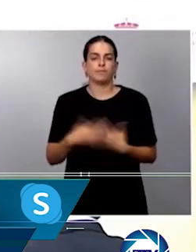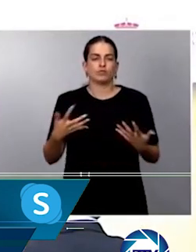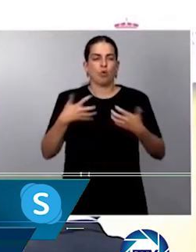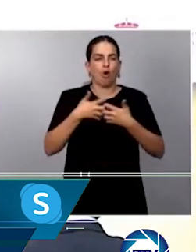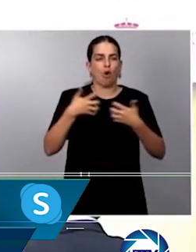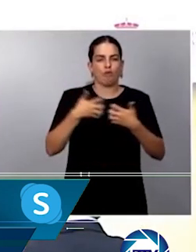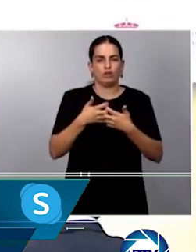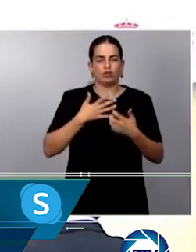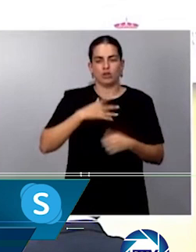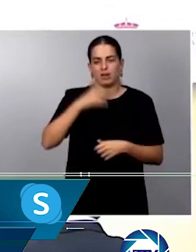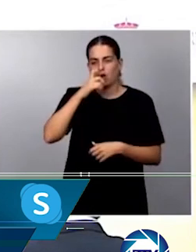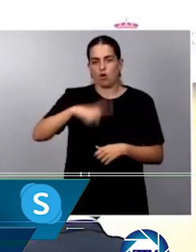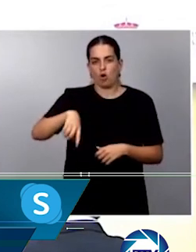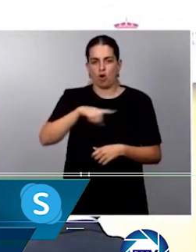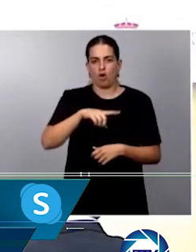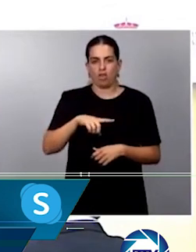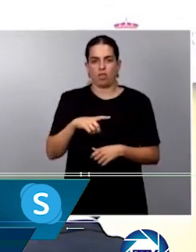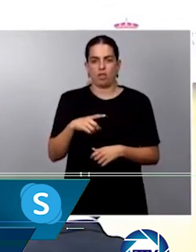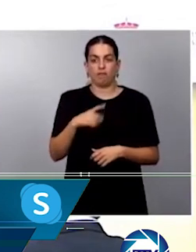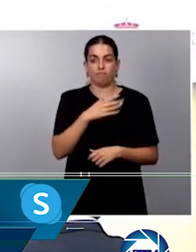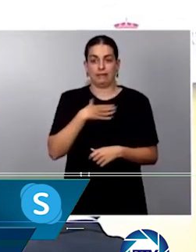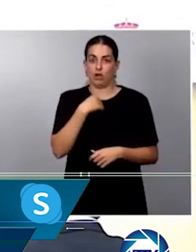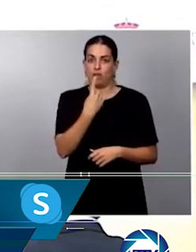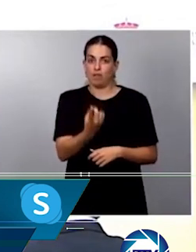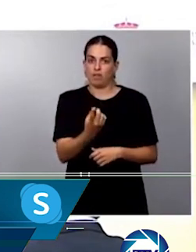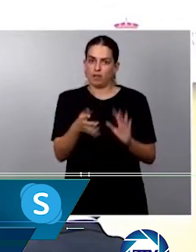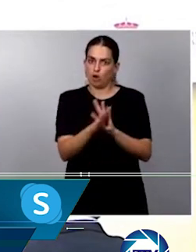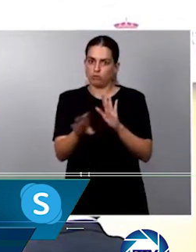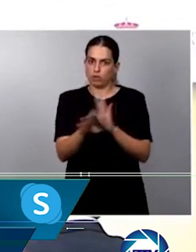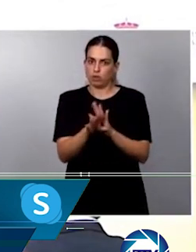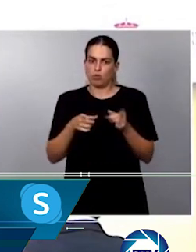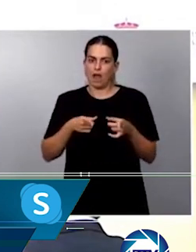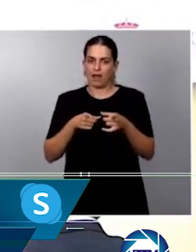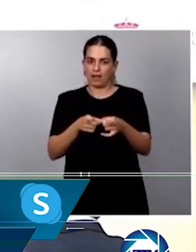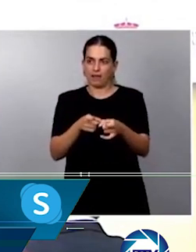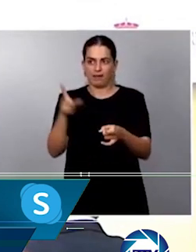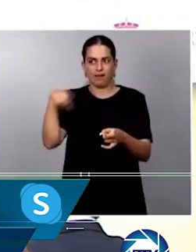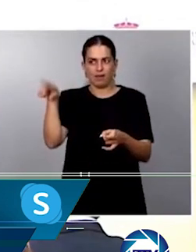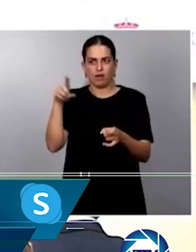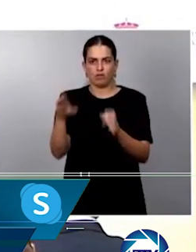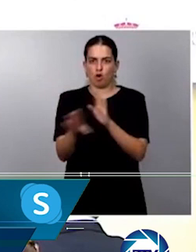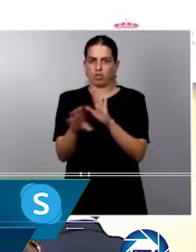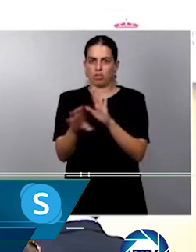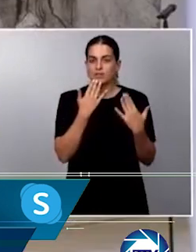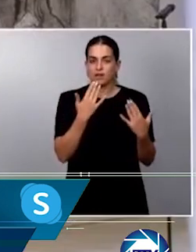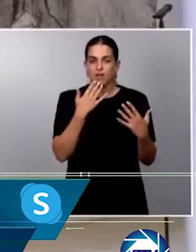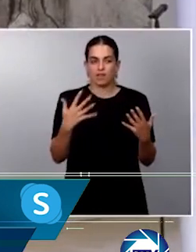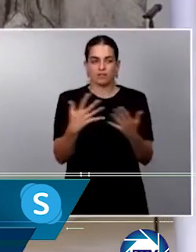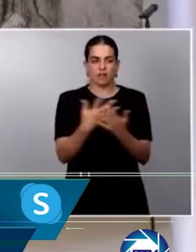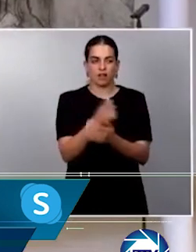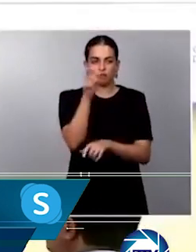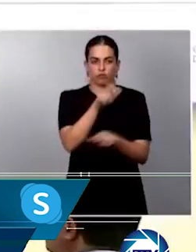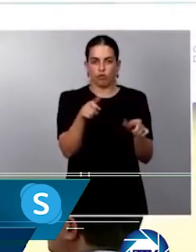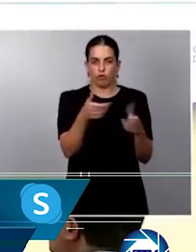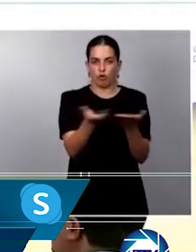de las medidas que tanto menciona el gobierno son inexistentes. De hecho, se ha disparado la inflación,